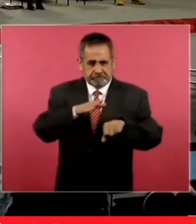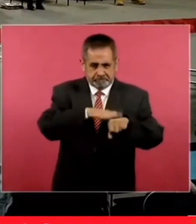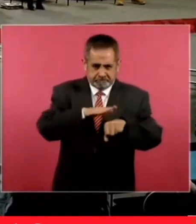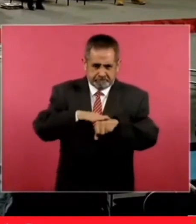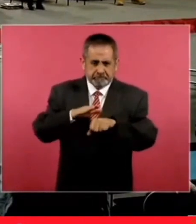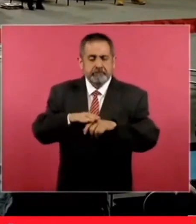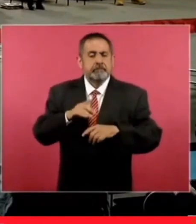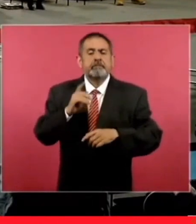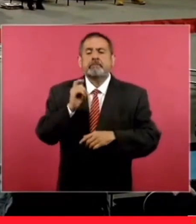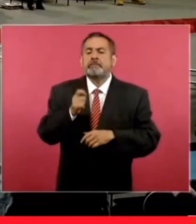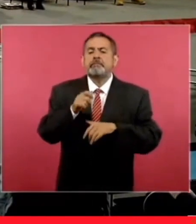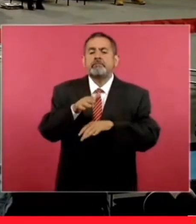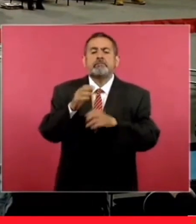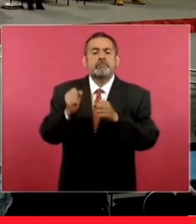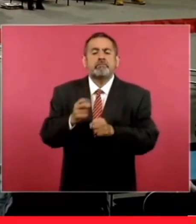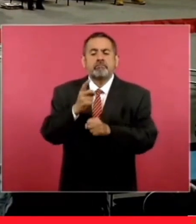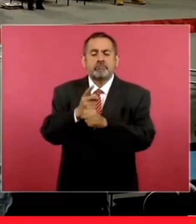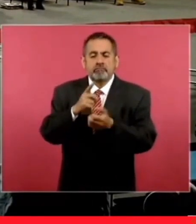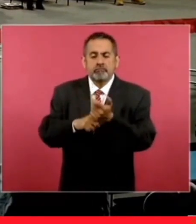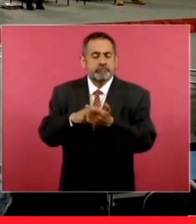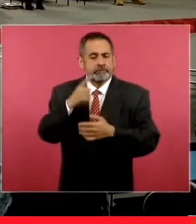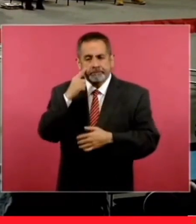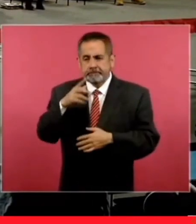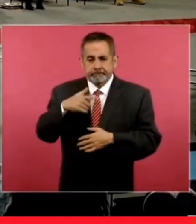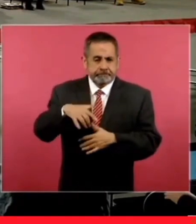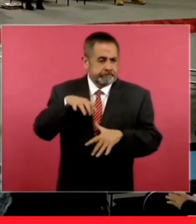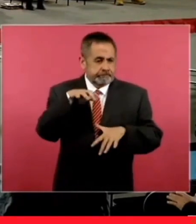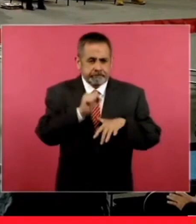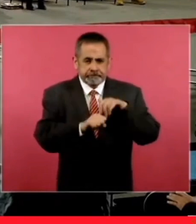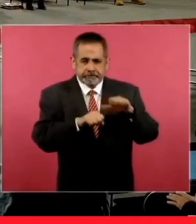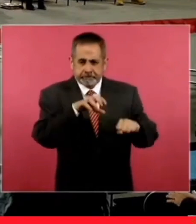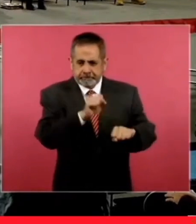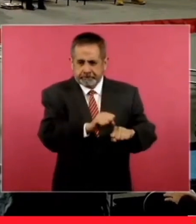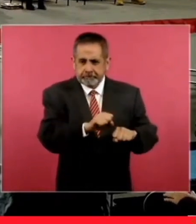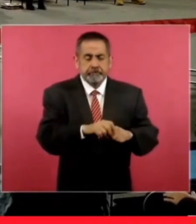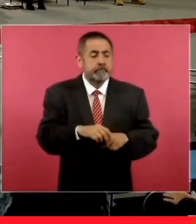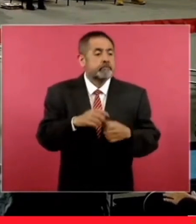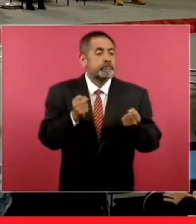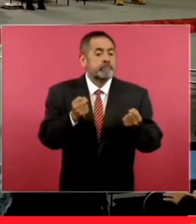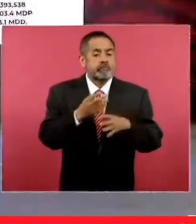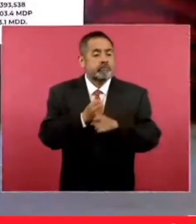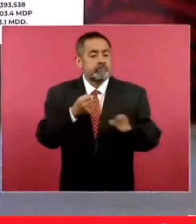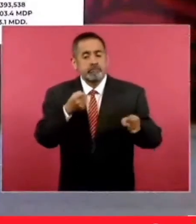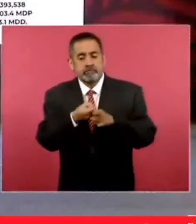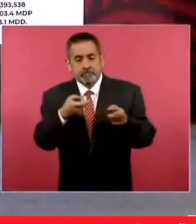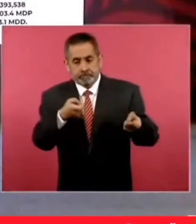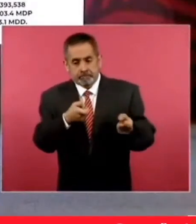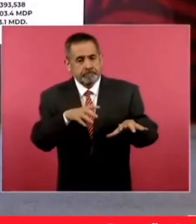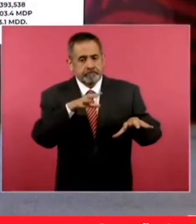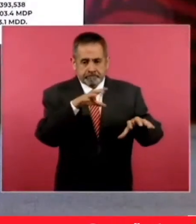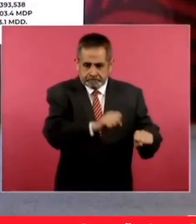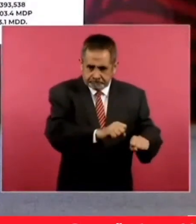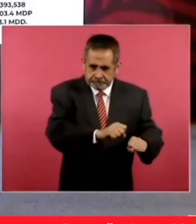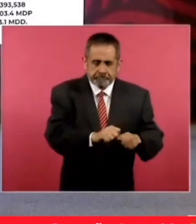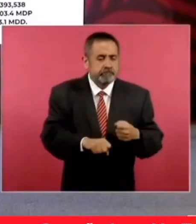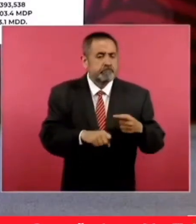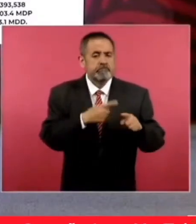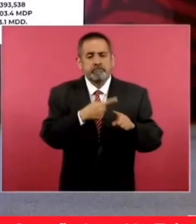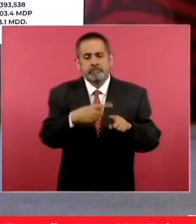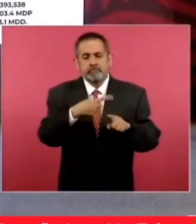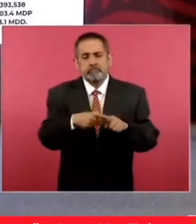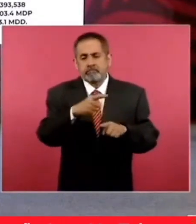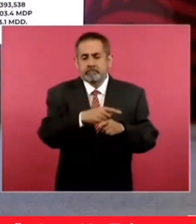a la seguridad pública y que son detenidos las armas que usan estos estos delincuentes